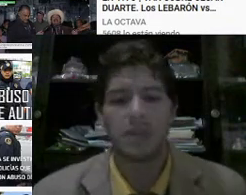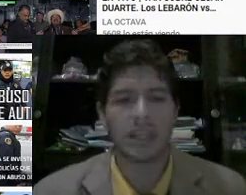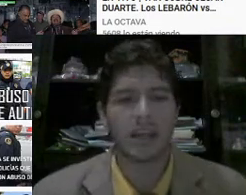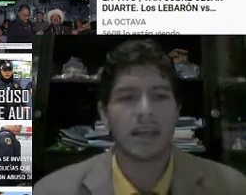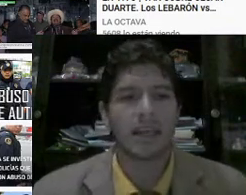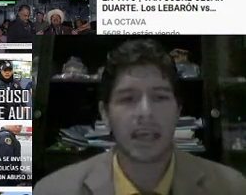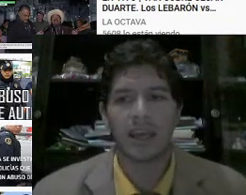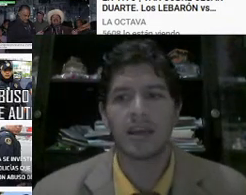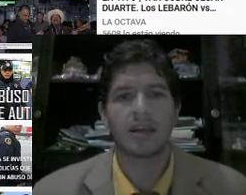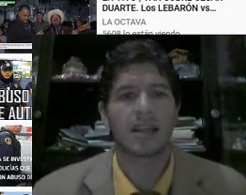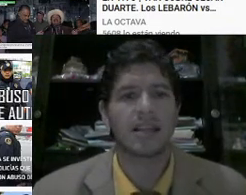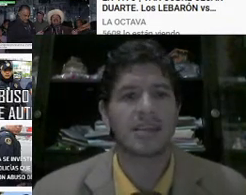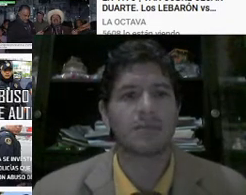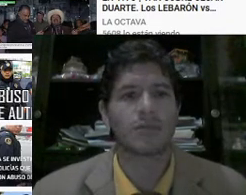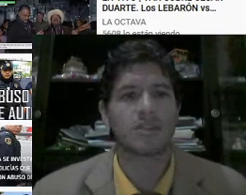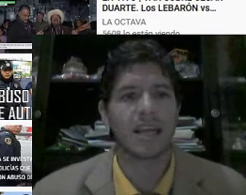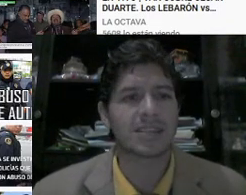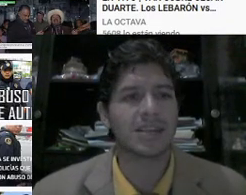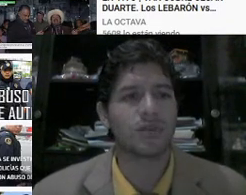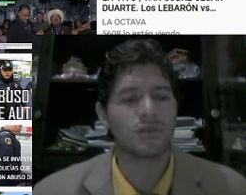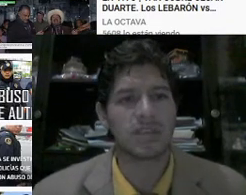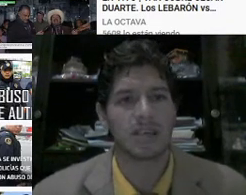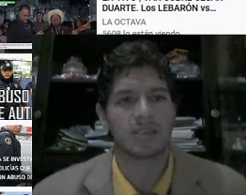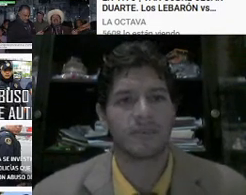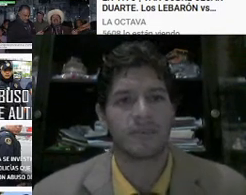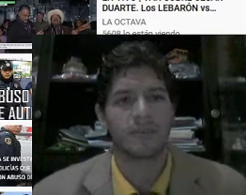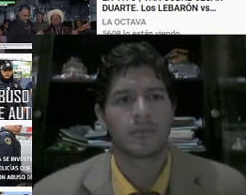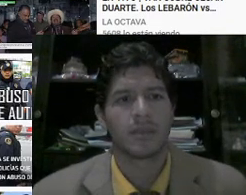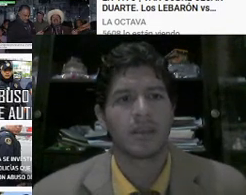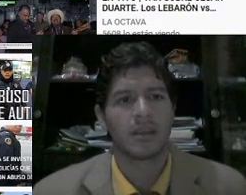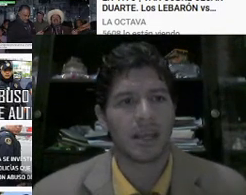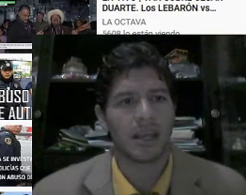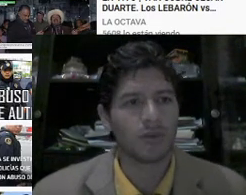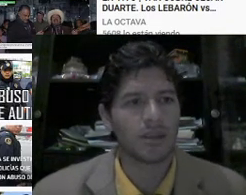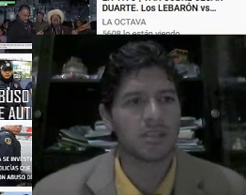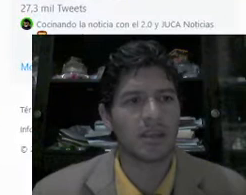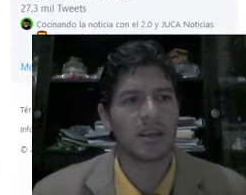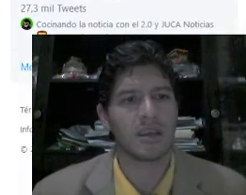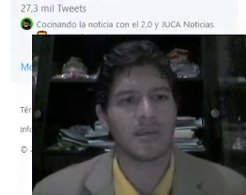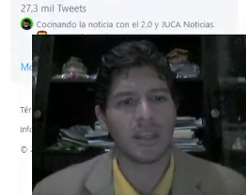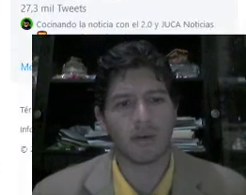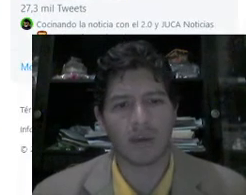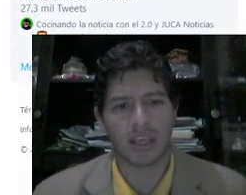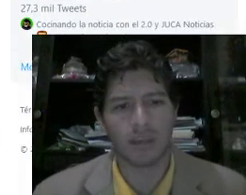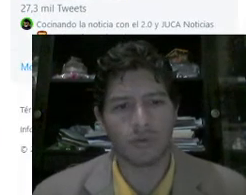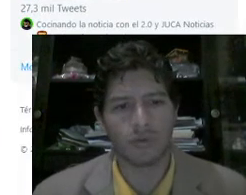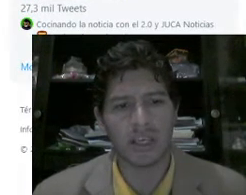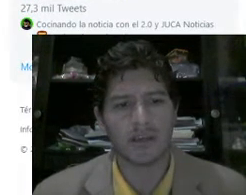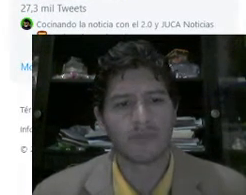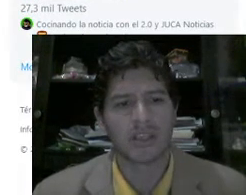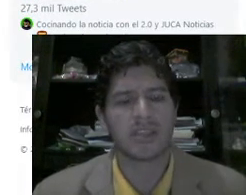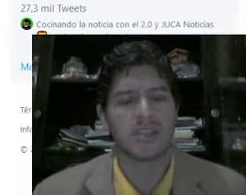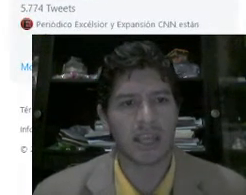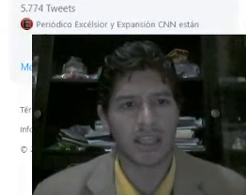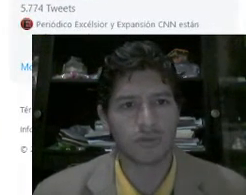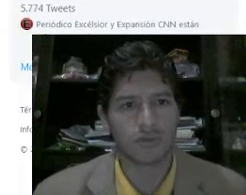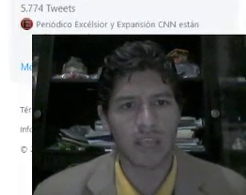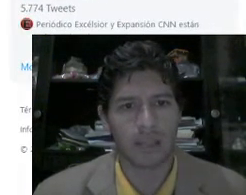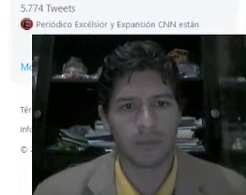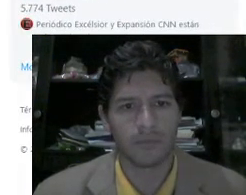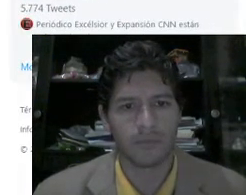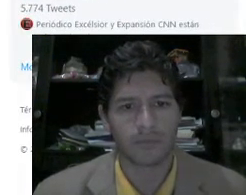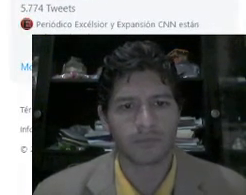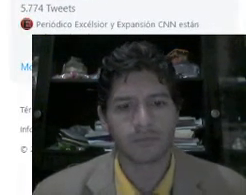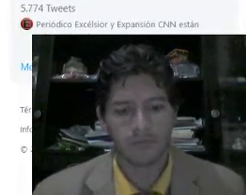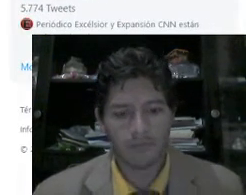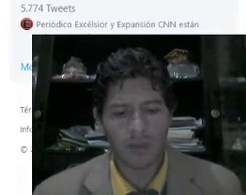nos pide que realicemos las denuncias. Ya se vio este video aquí en Twitter, se sigue